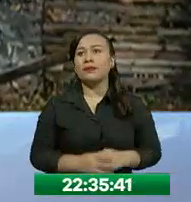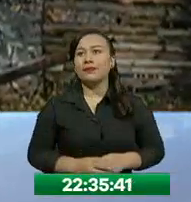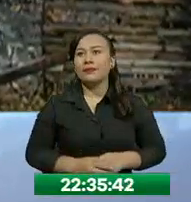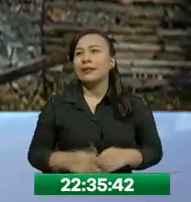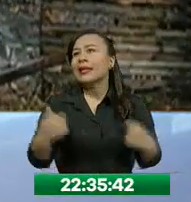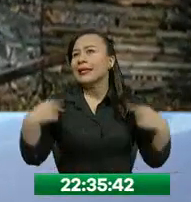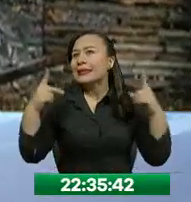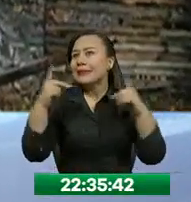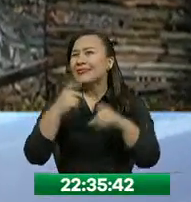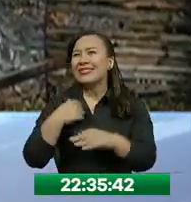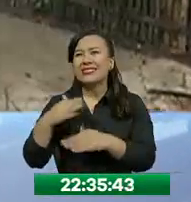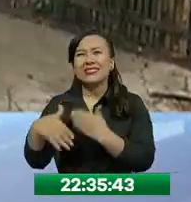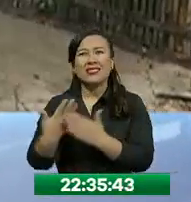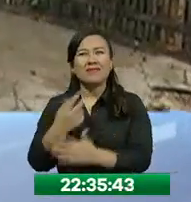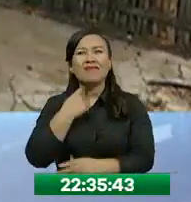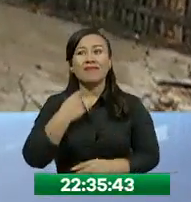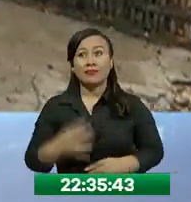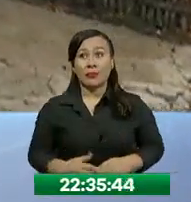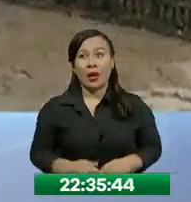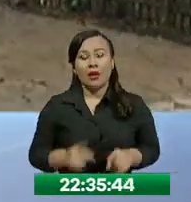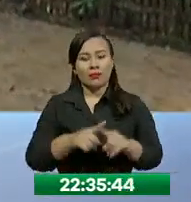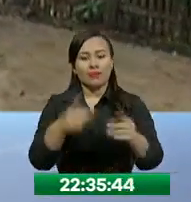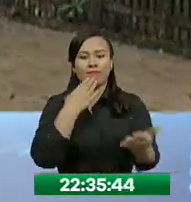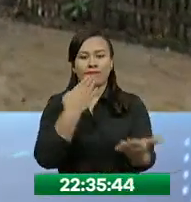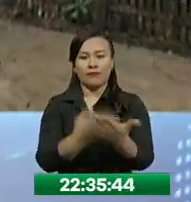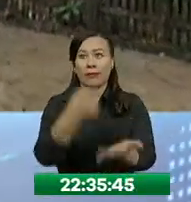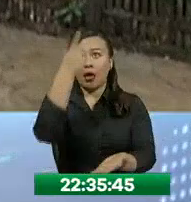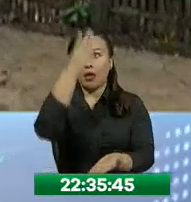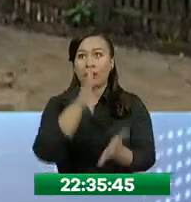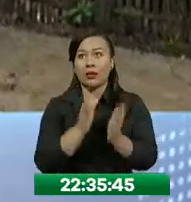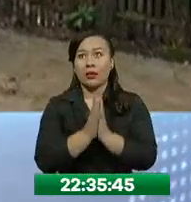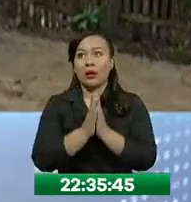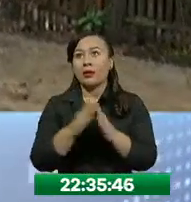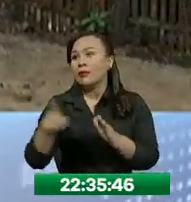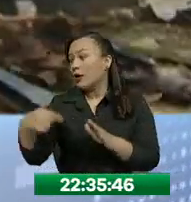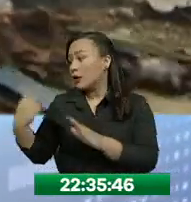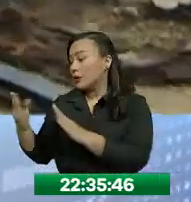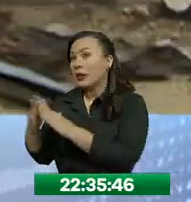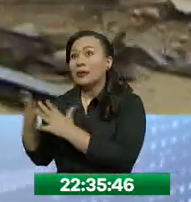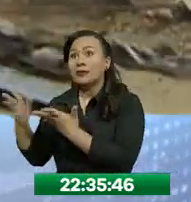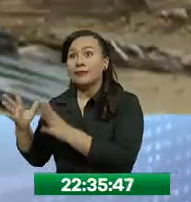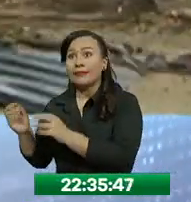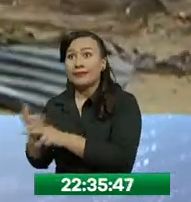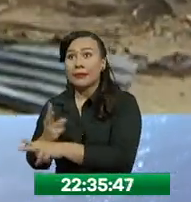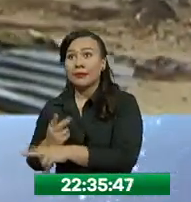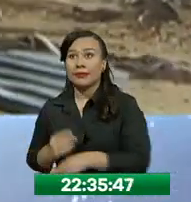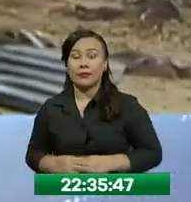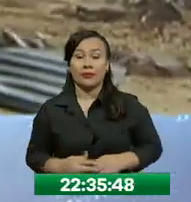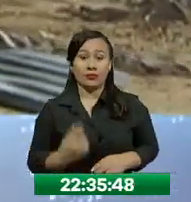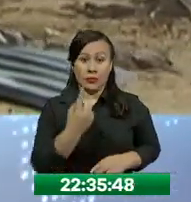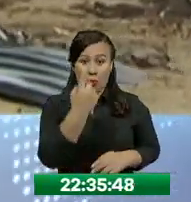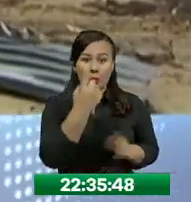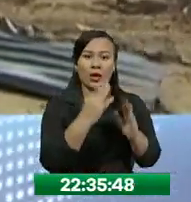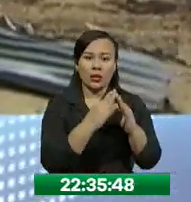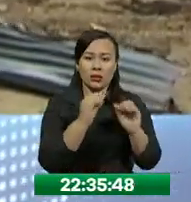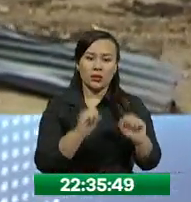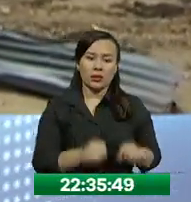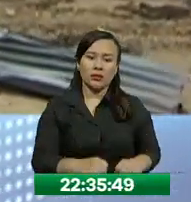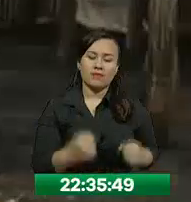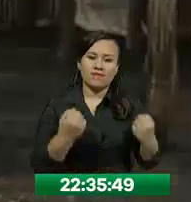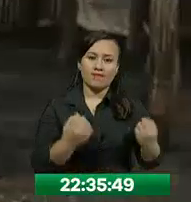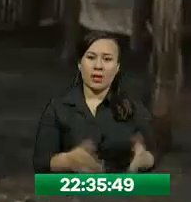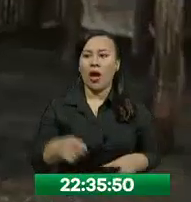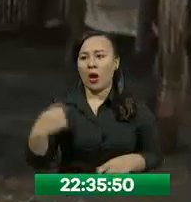nosotros decimos que todo se quemó, pero gracias a Dios no se quemó la otra casa. Ya solo mi casa, sí, eso se quemó